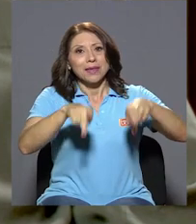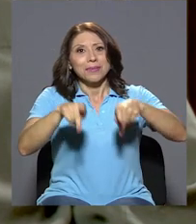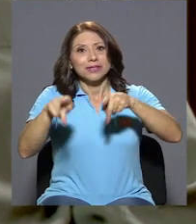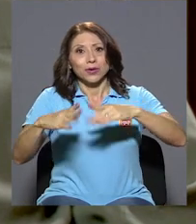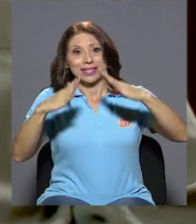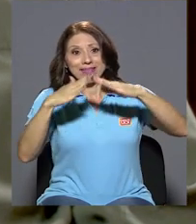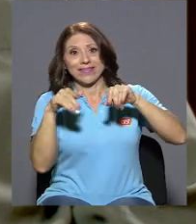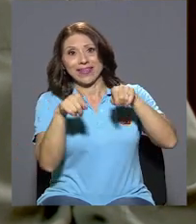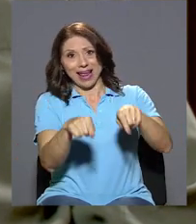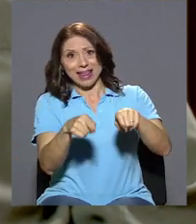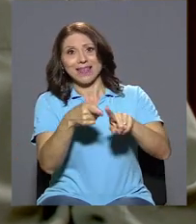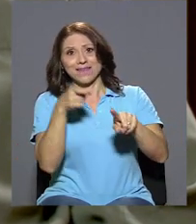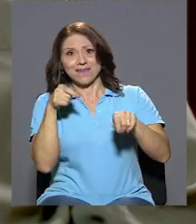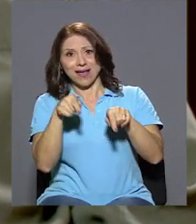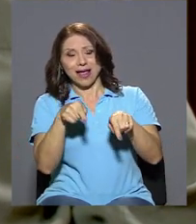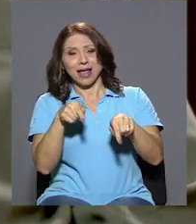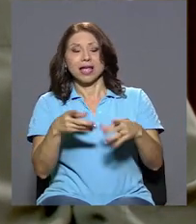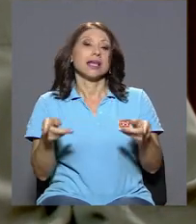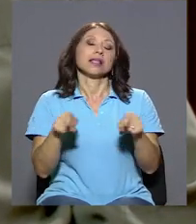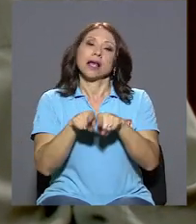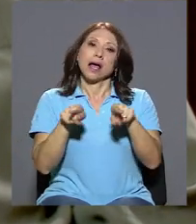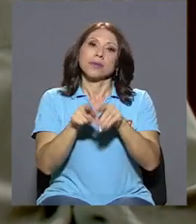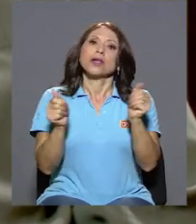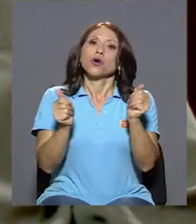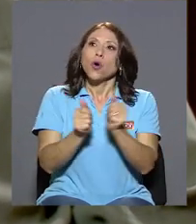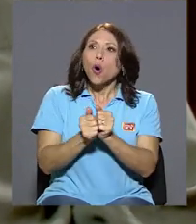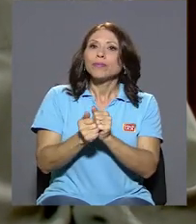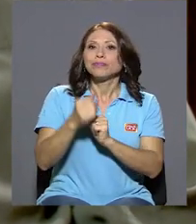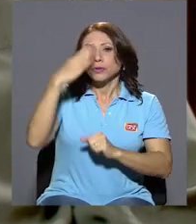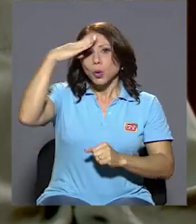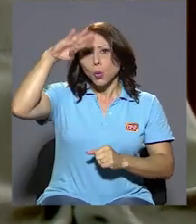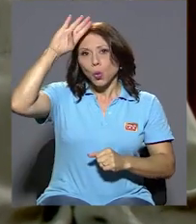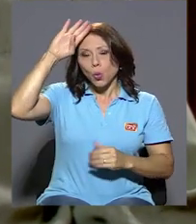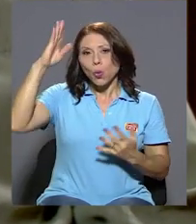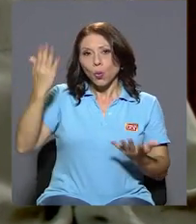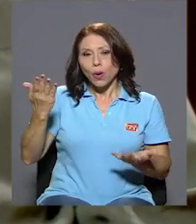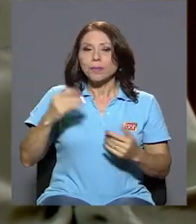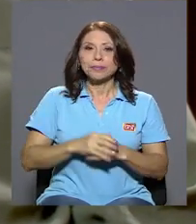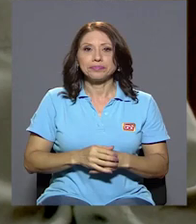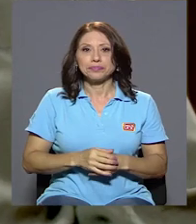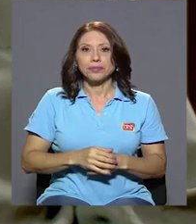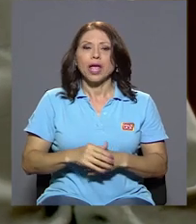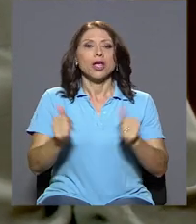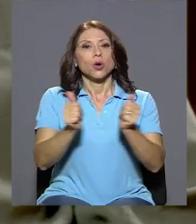mayoría de los residentes pero también con cuba